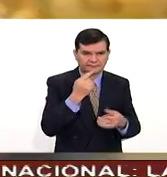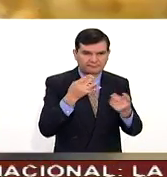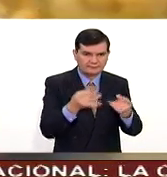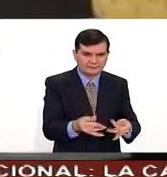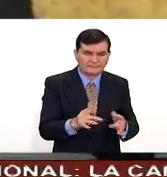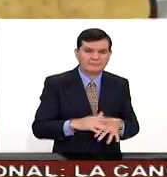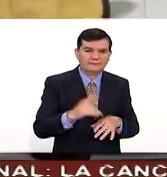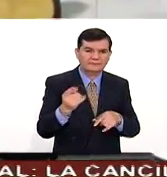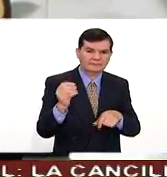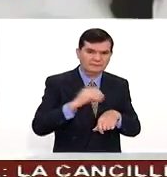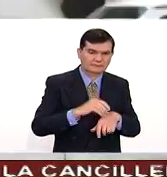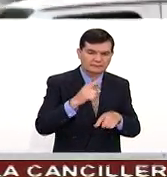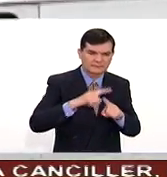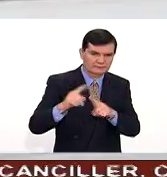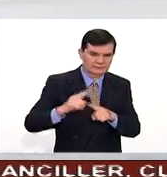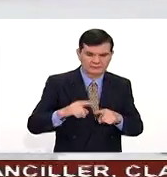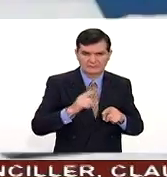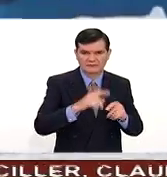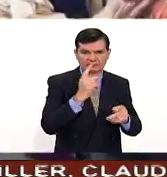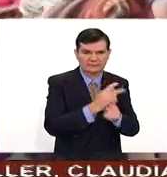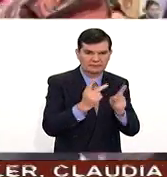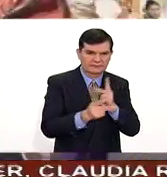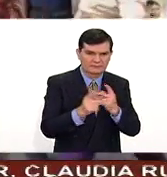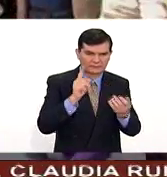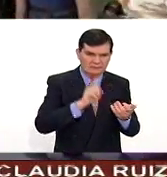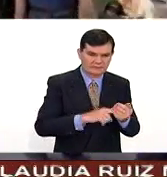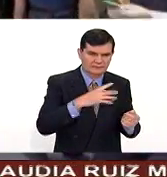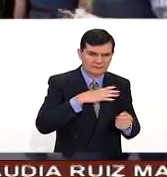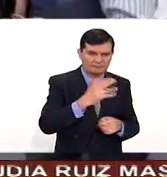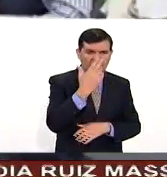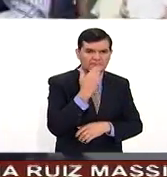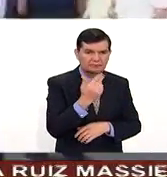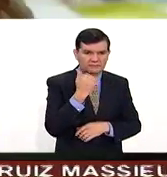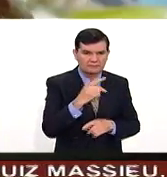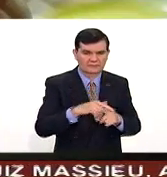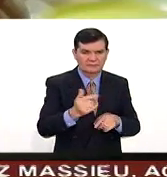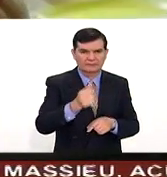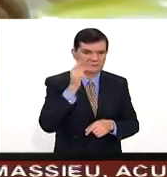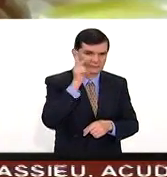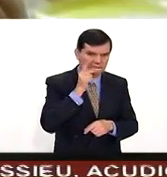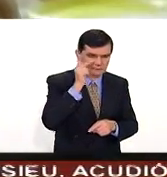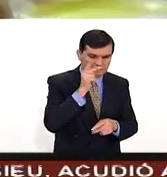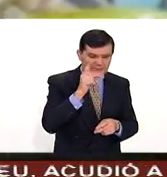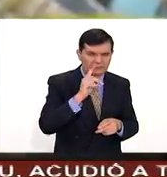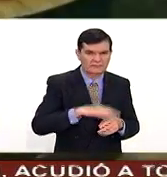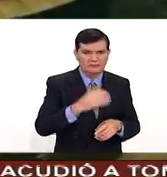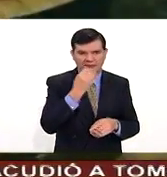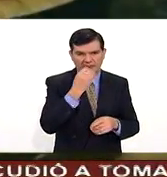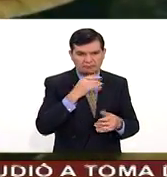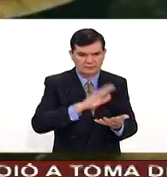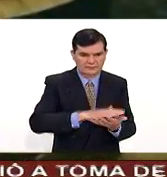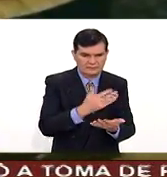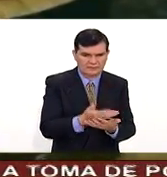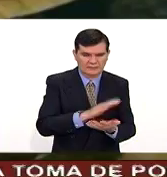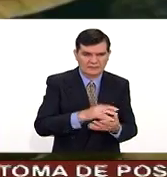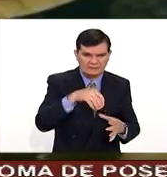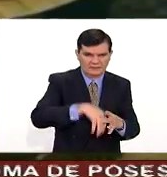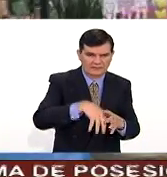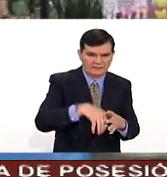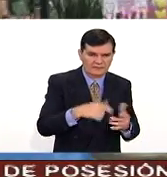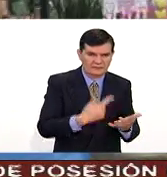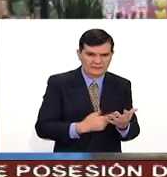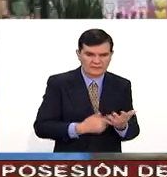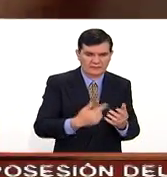refinada y en general todos los productos que contienen azúcar, bebidas alcohólicas, comida frita de cualquier tipo,